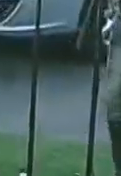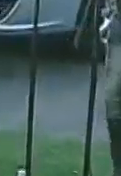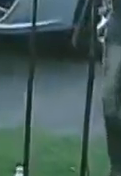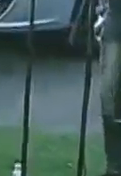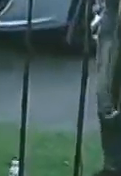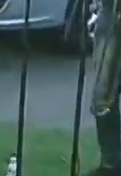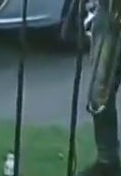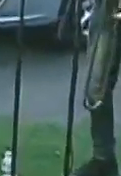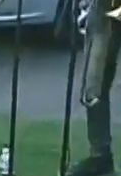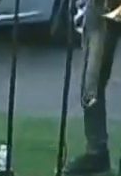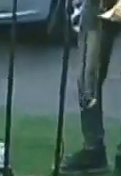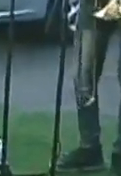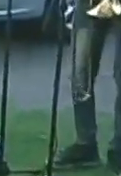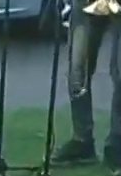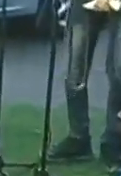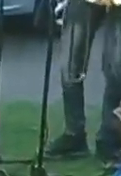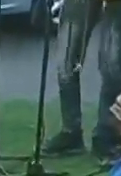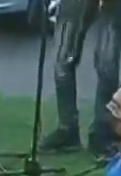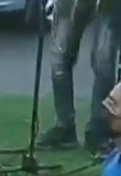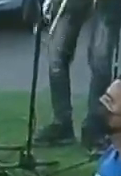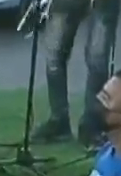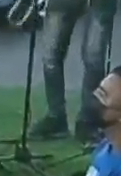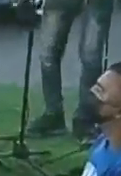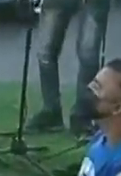Oye, sabroso.